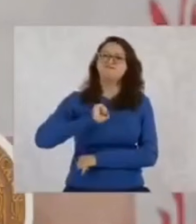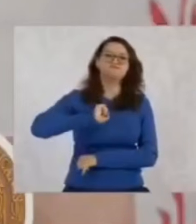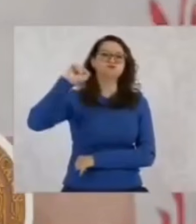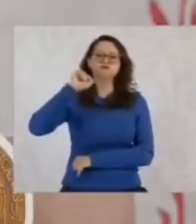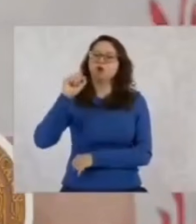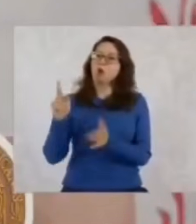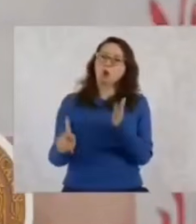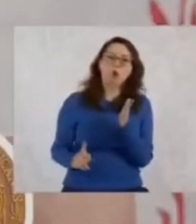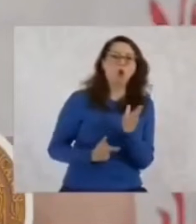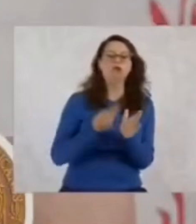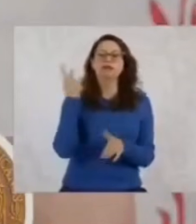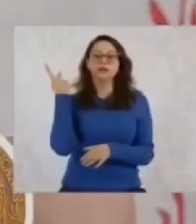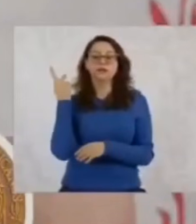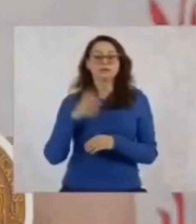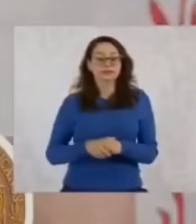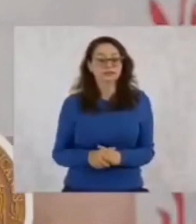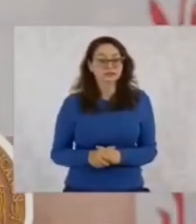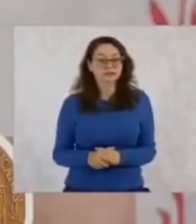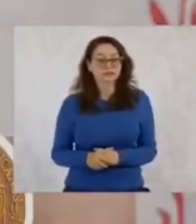en Irán